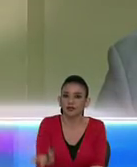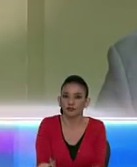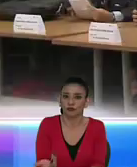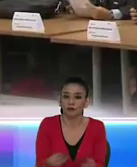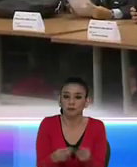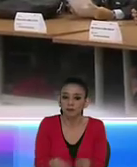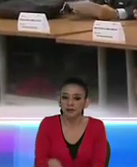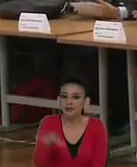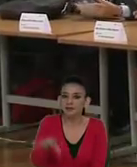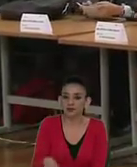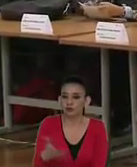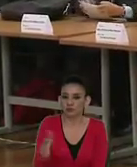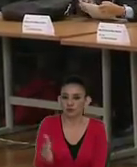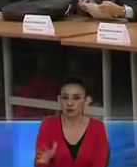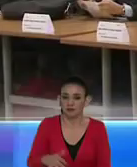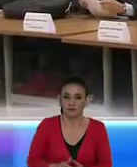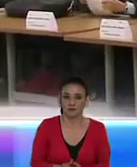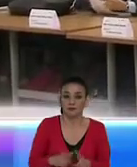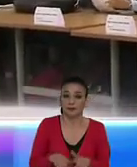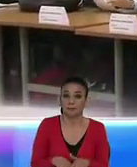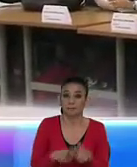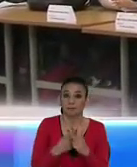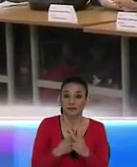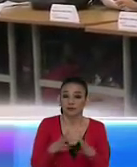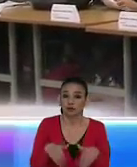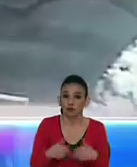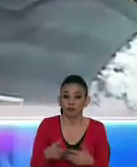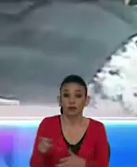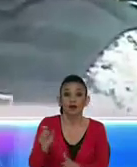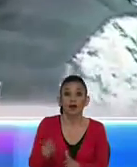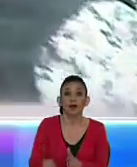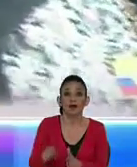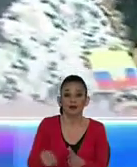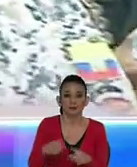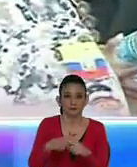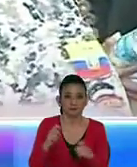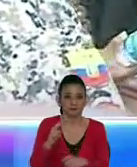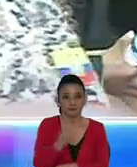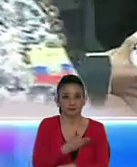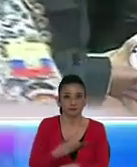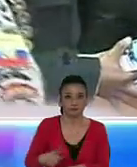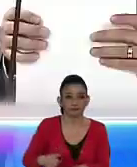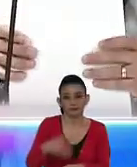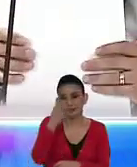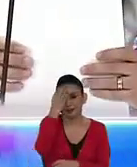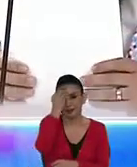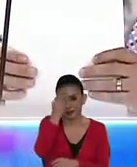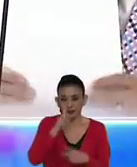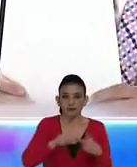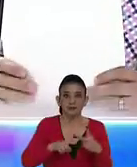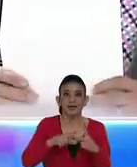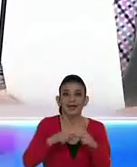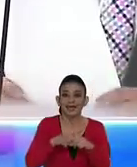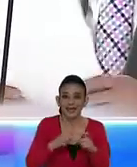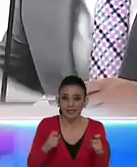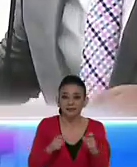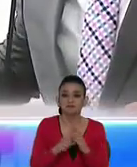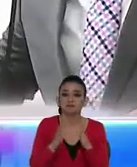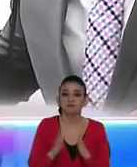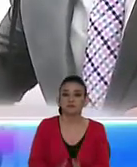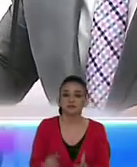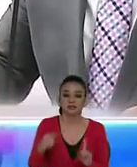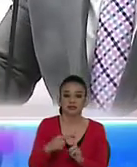La diligencia arrancó con los pedidos de las defensas del ex vicepresidente Jorge Glass y del ex ministro de Hidrocarburos Carlos